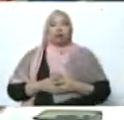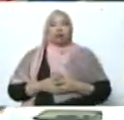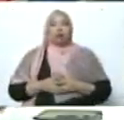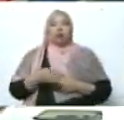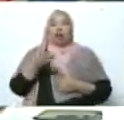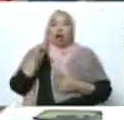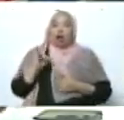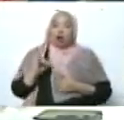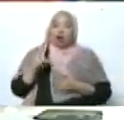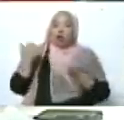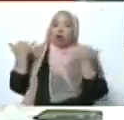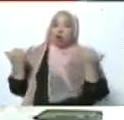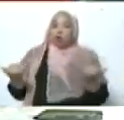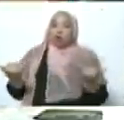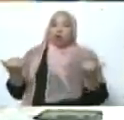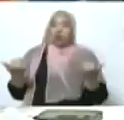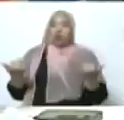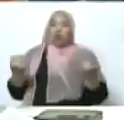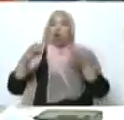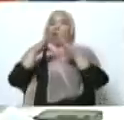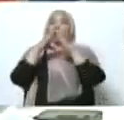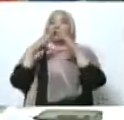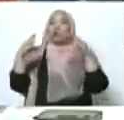tiene que ver precisamente con eso, con el todo.